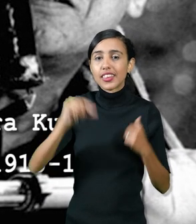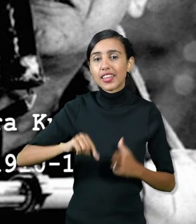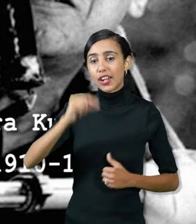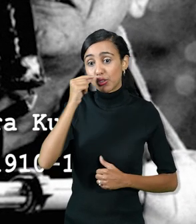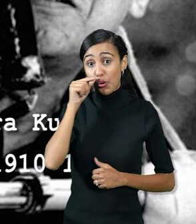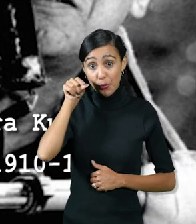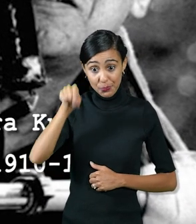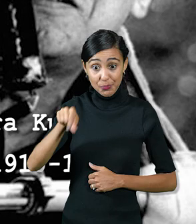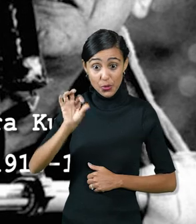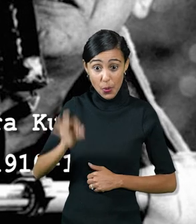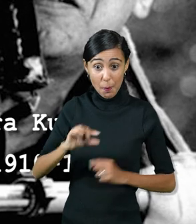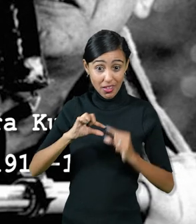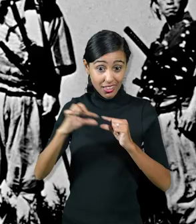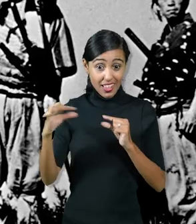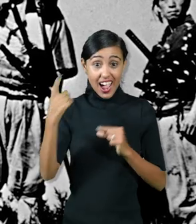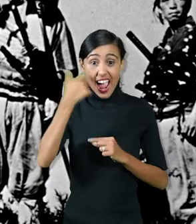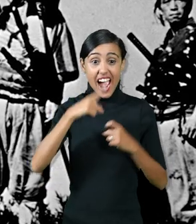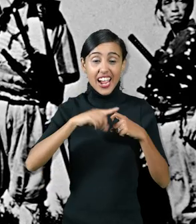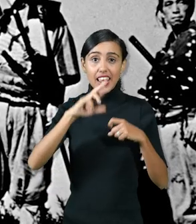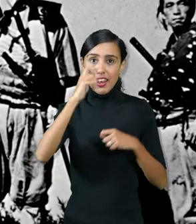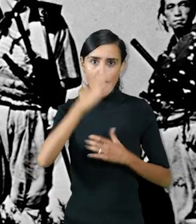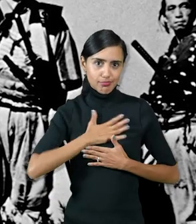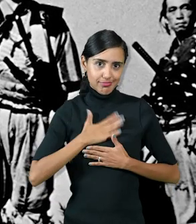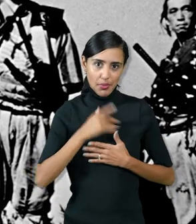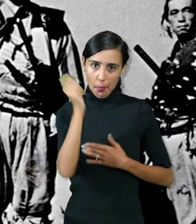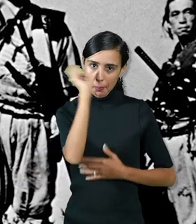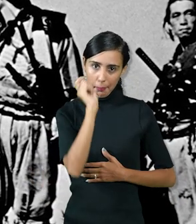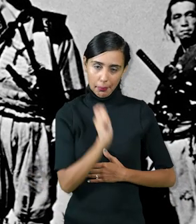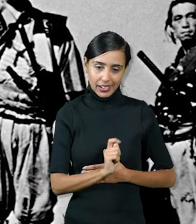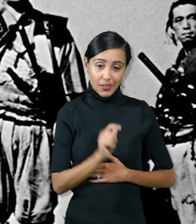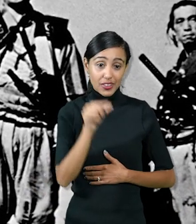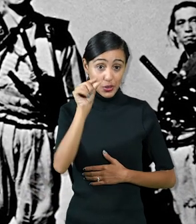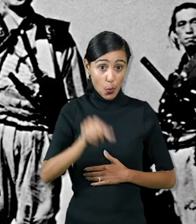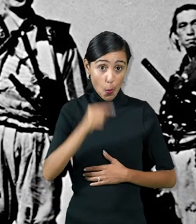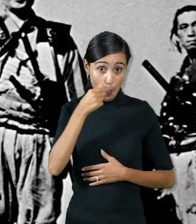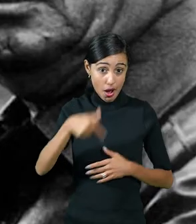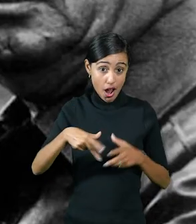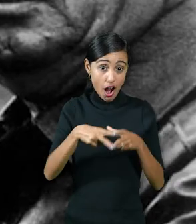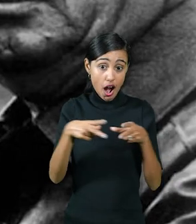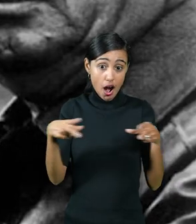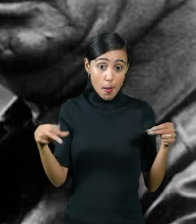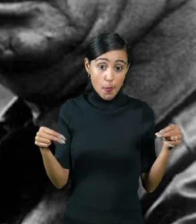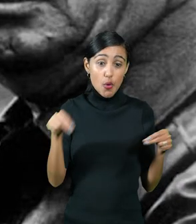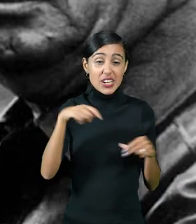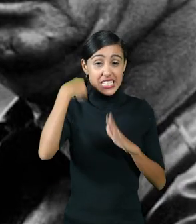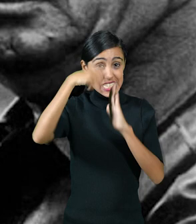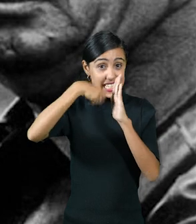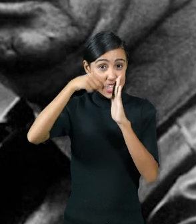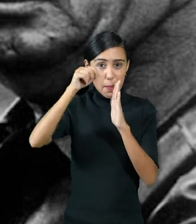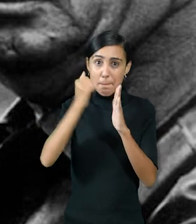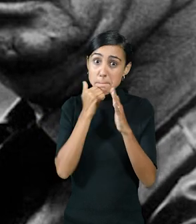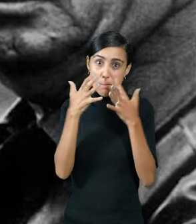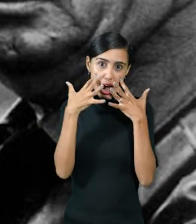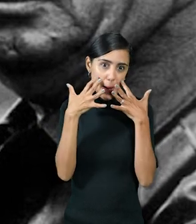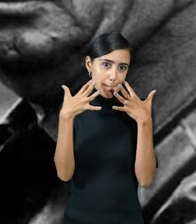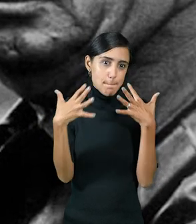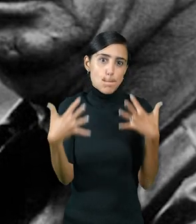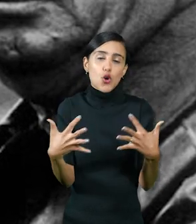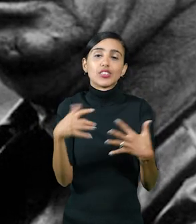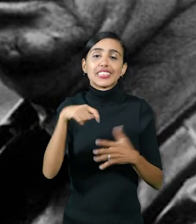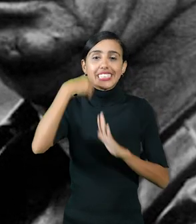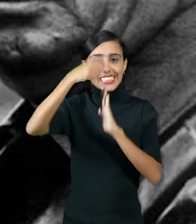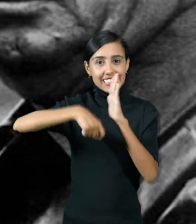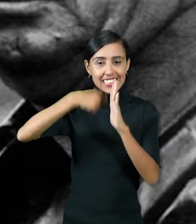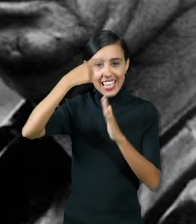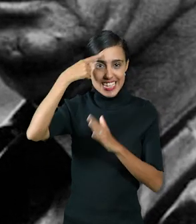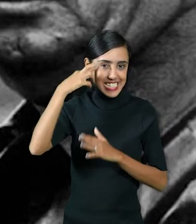Akira Kurosawa para sus propias películas. Este realizador japonés fue uno de los cineastas más grandes e influyentes del